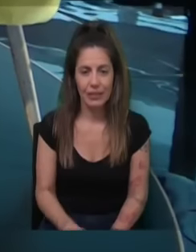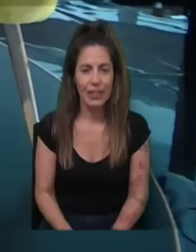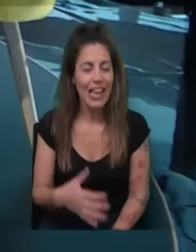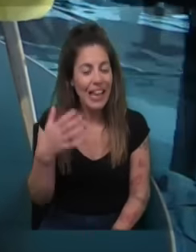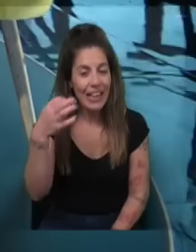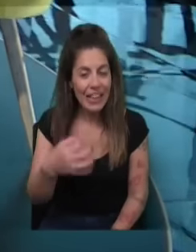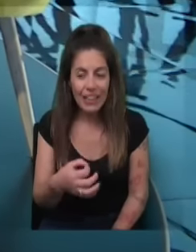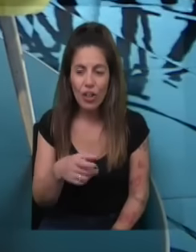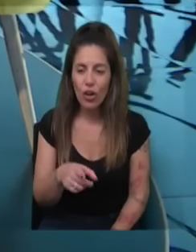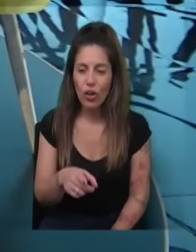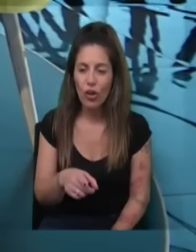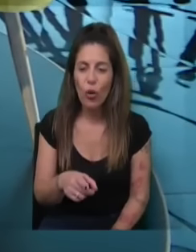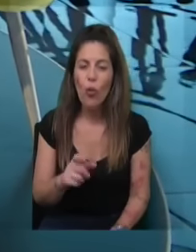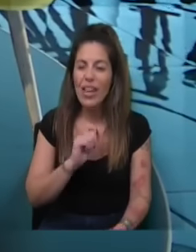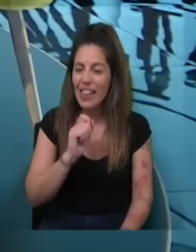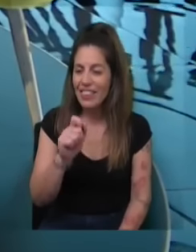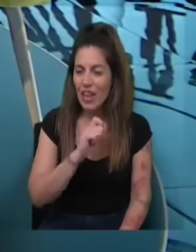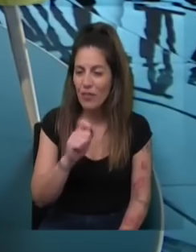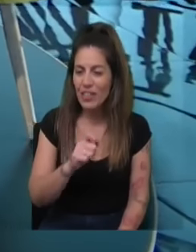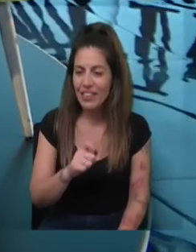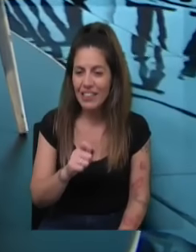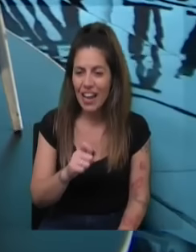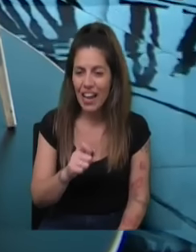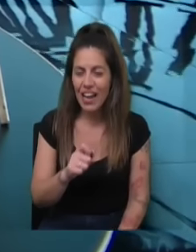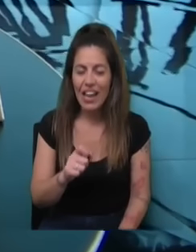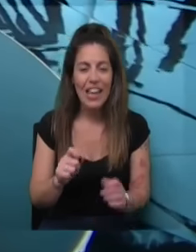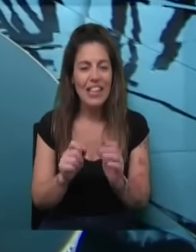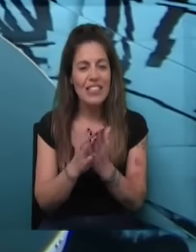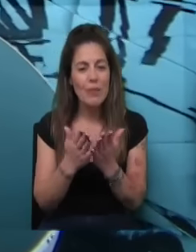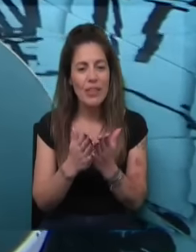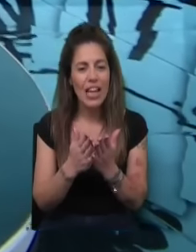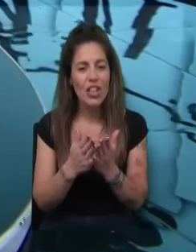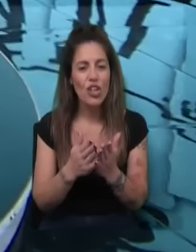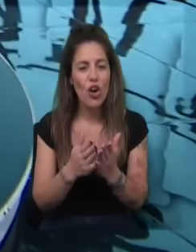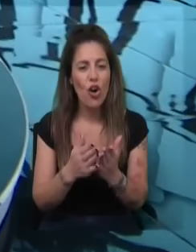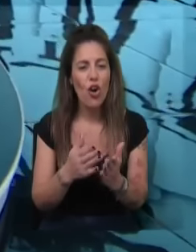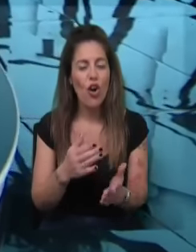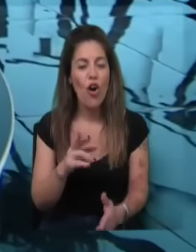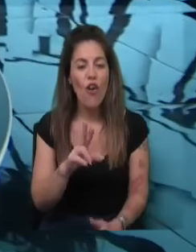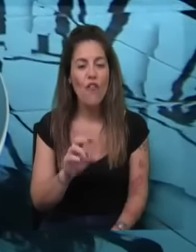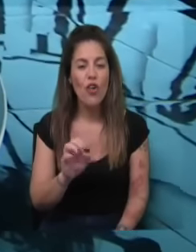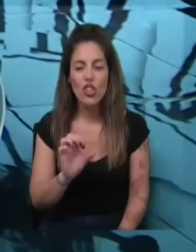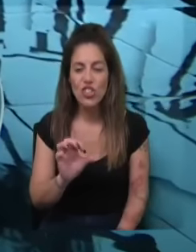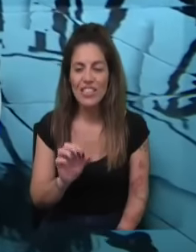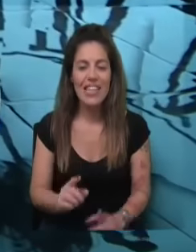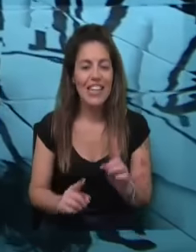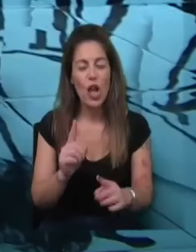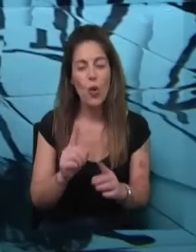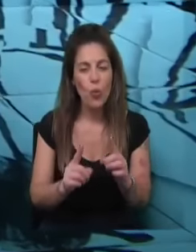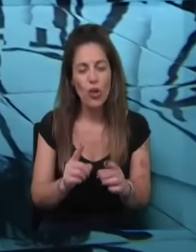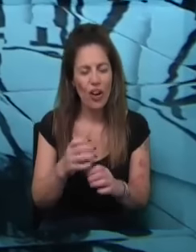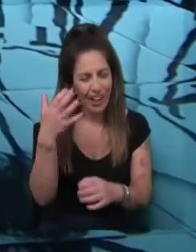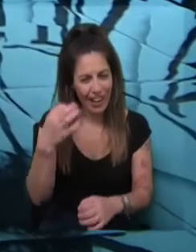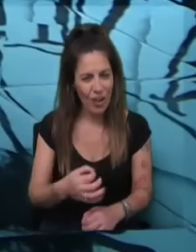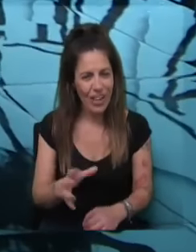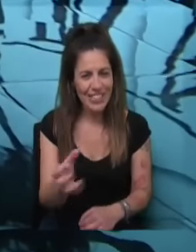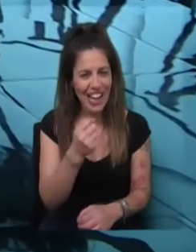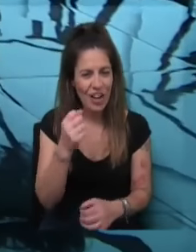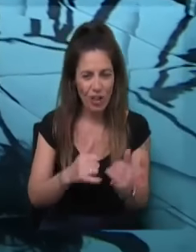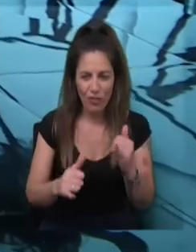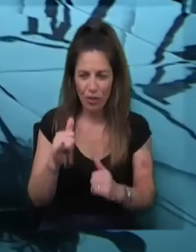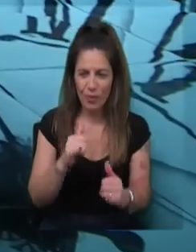que fue una entrevista en el semanario voces que que tiene unas entrevistas muy largas y en algún momento capaz que pas